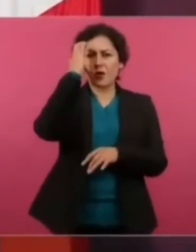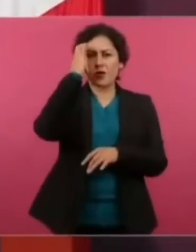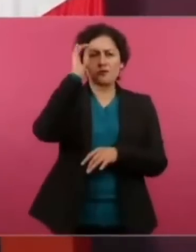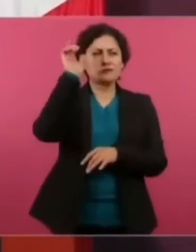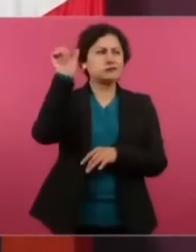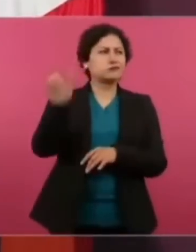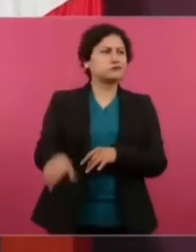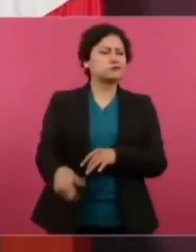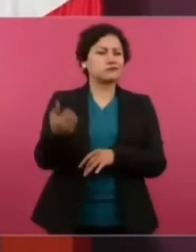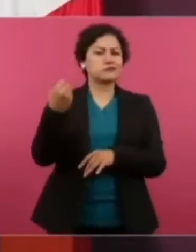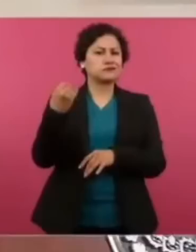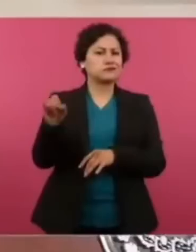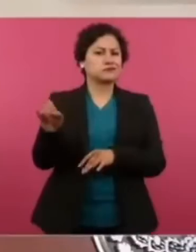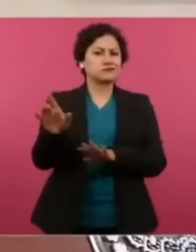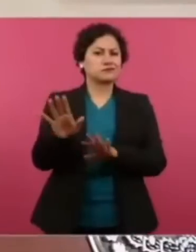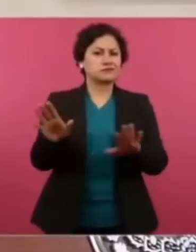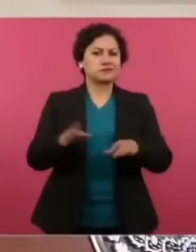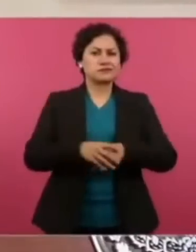La lealtad